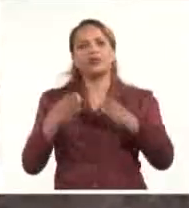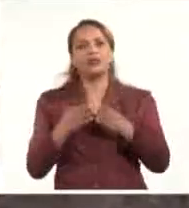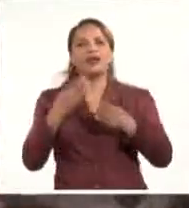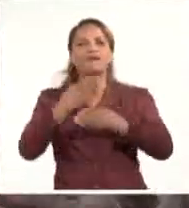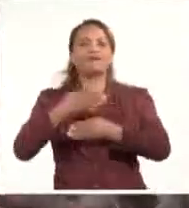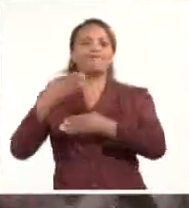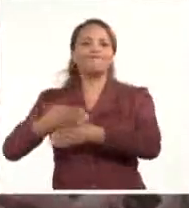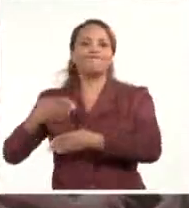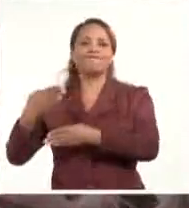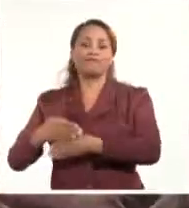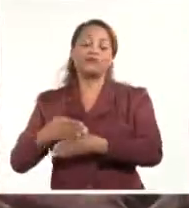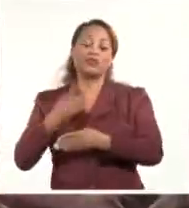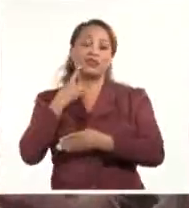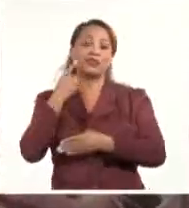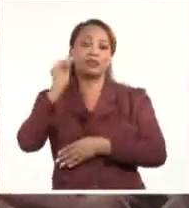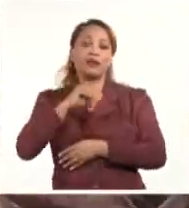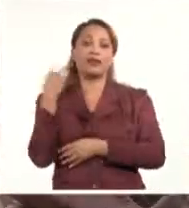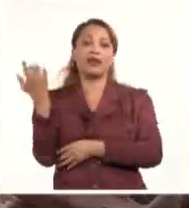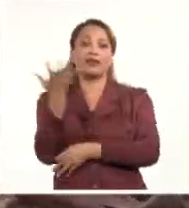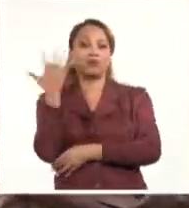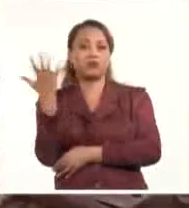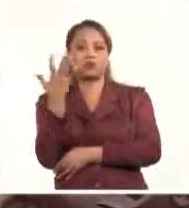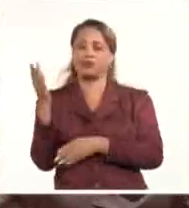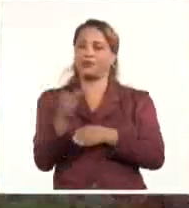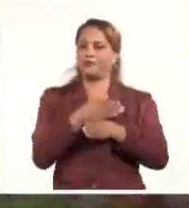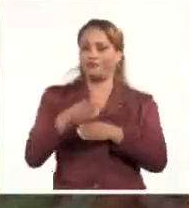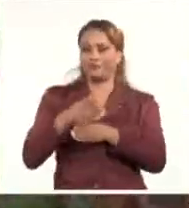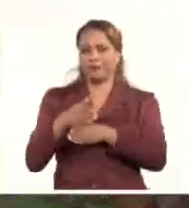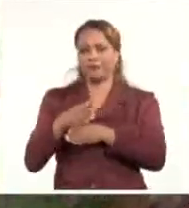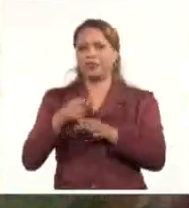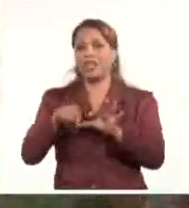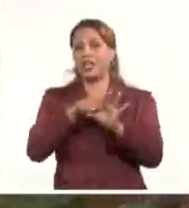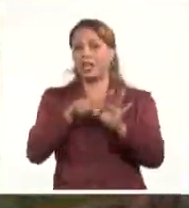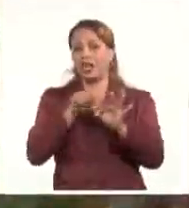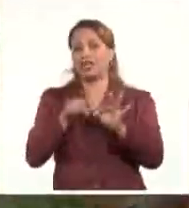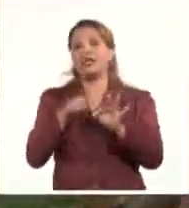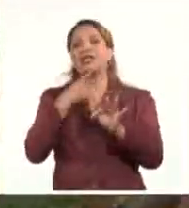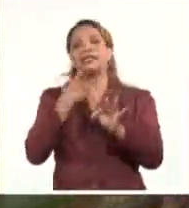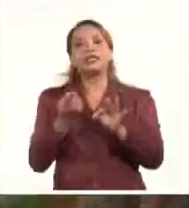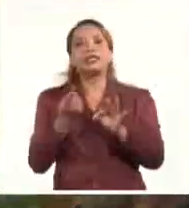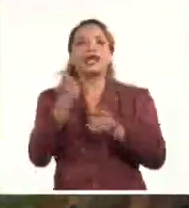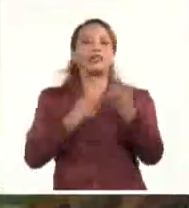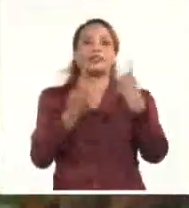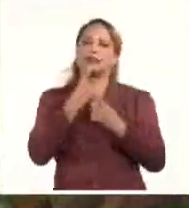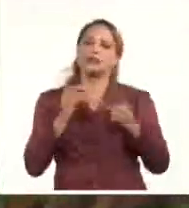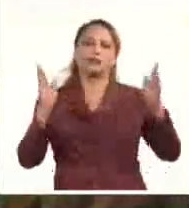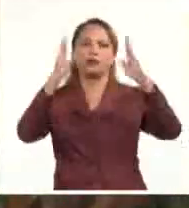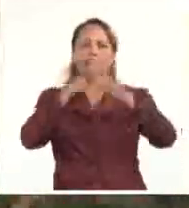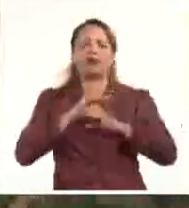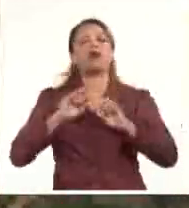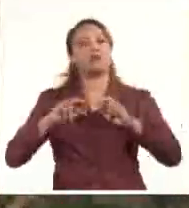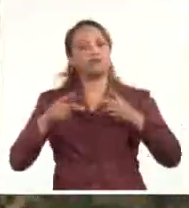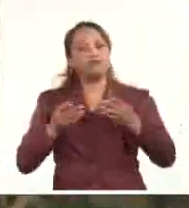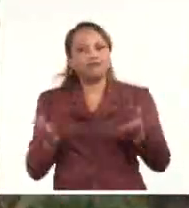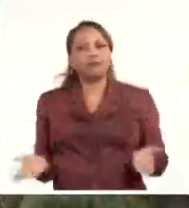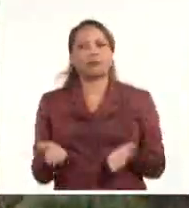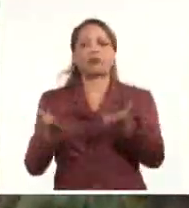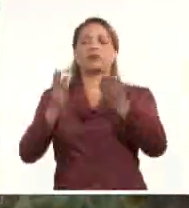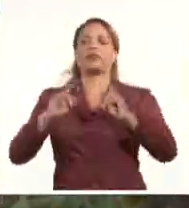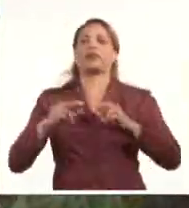trampas que cada año impone la naturaleza a esta parte de la nación y que nos deja sin otra alternativa que volver a empezar.